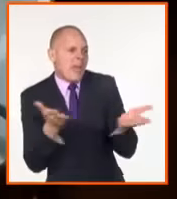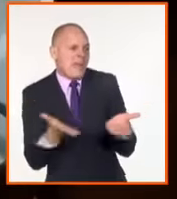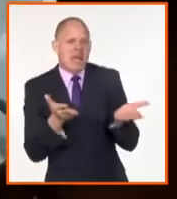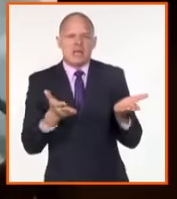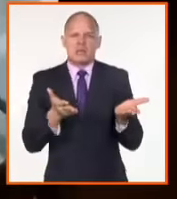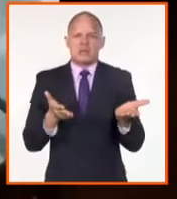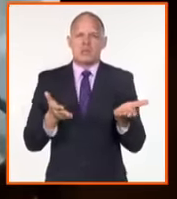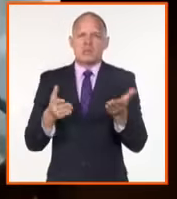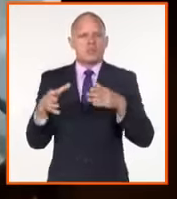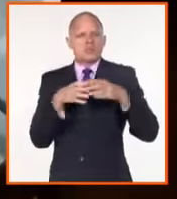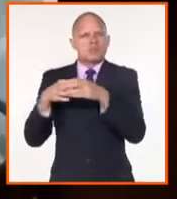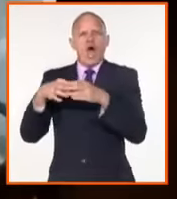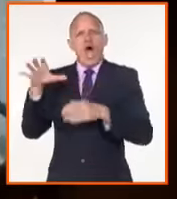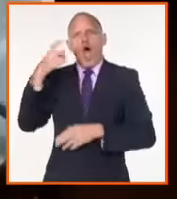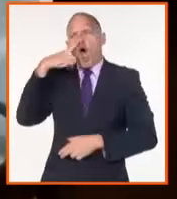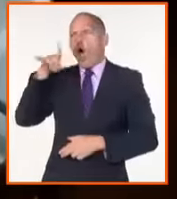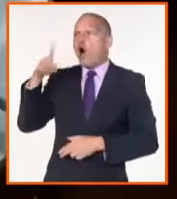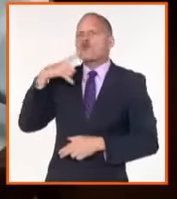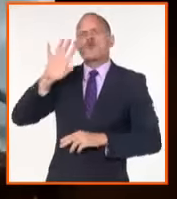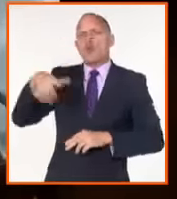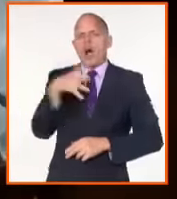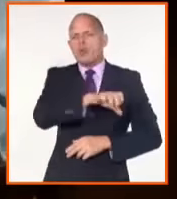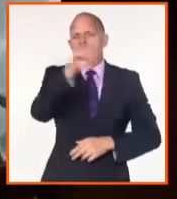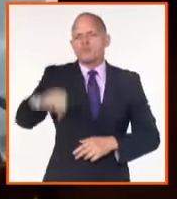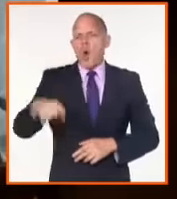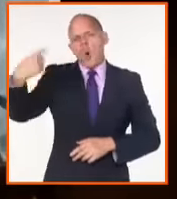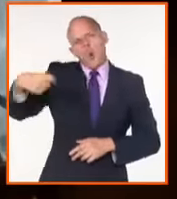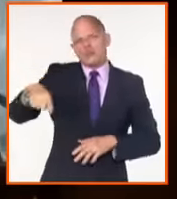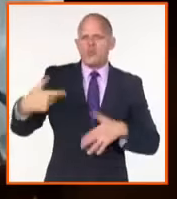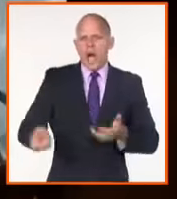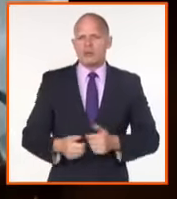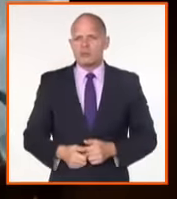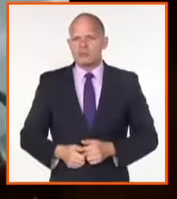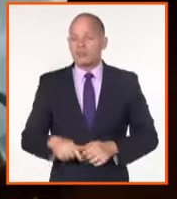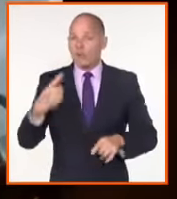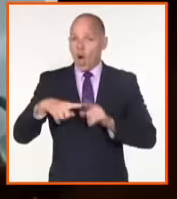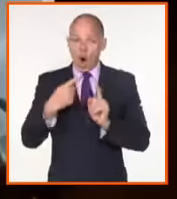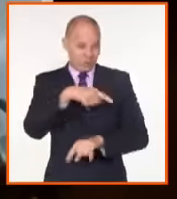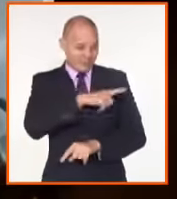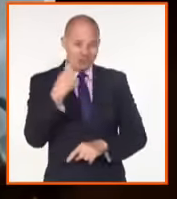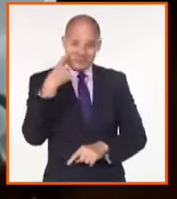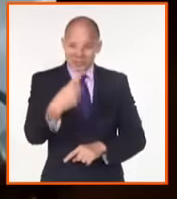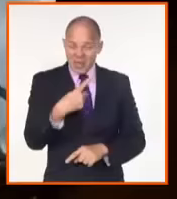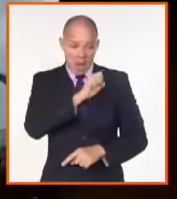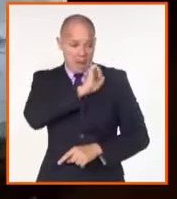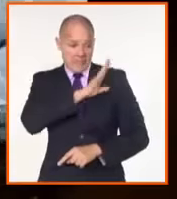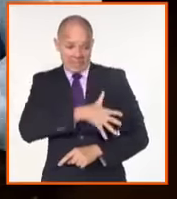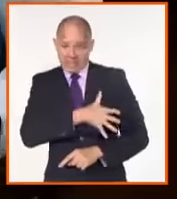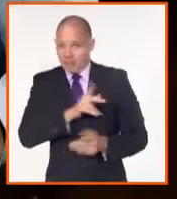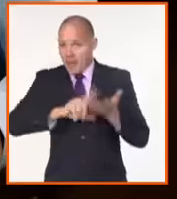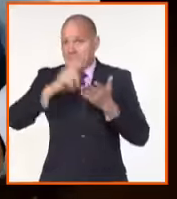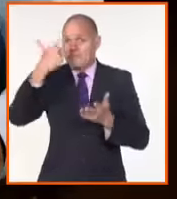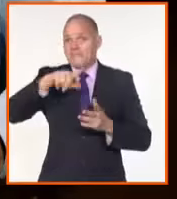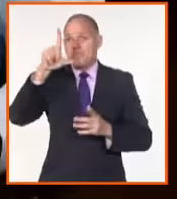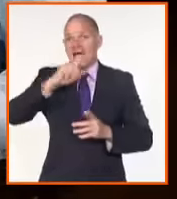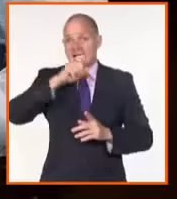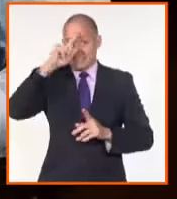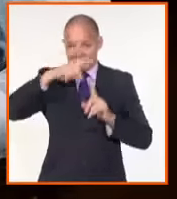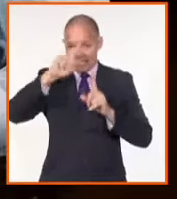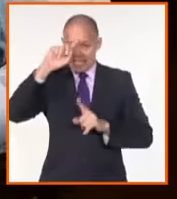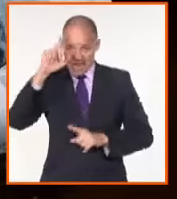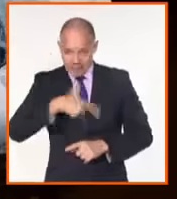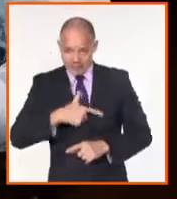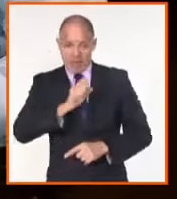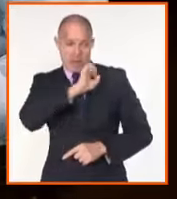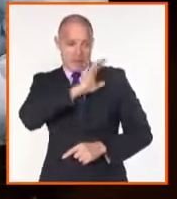los derechos de los pueblos del Medio Oriente, de Palestina, del pueblo sirio, que constantemente han